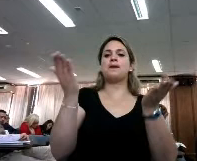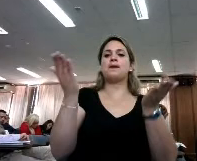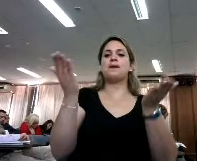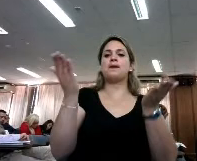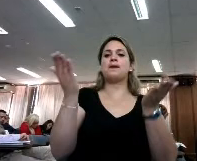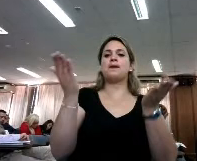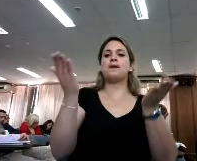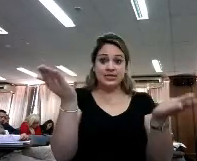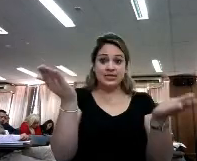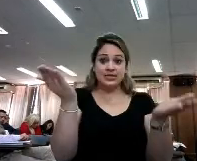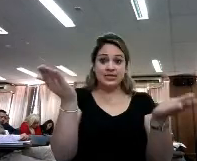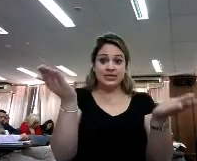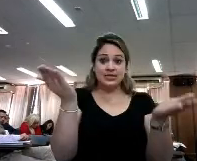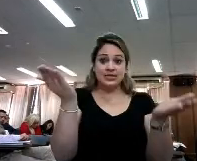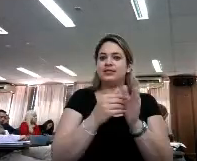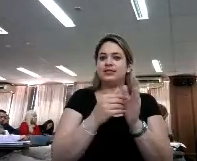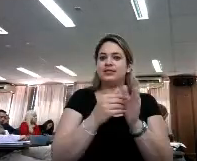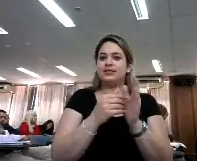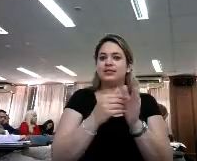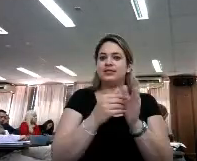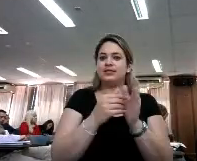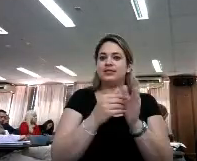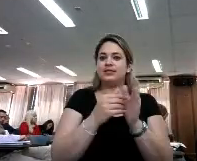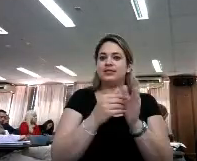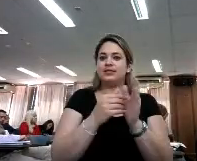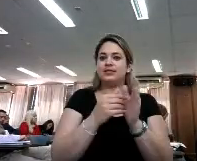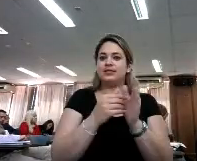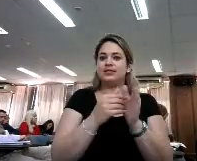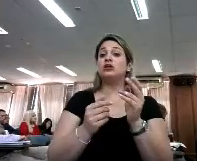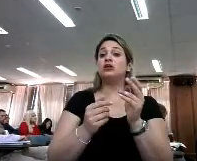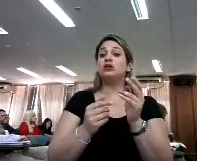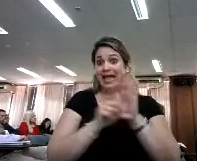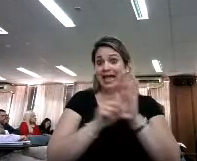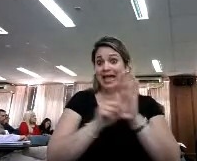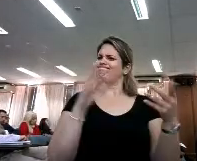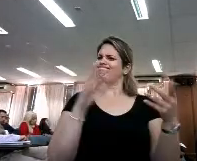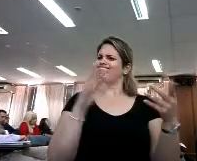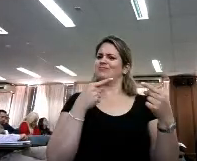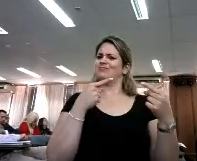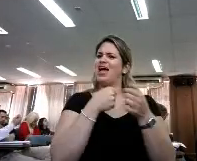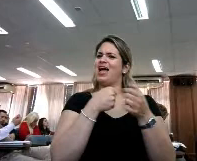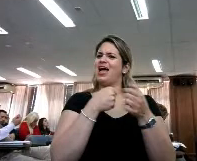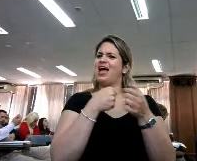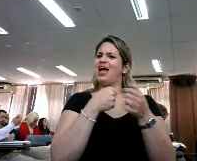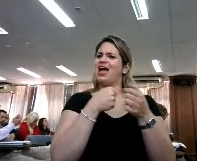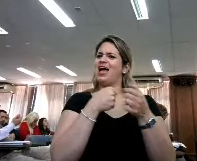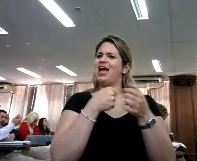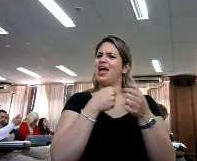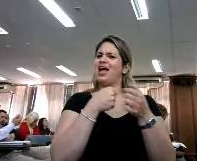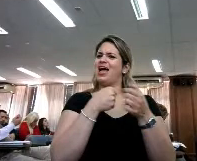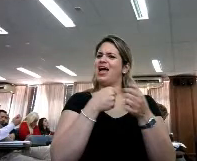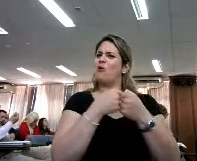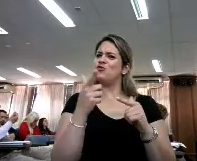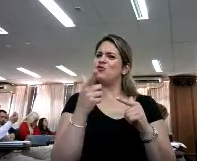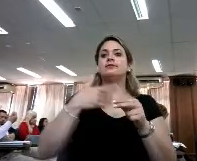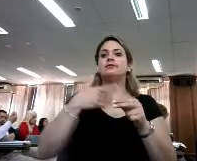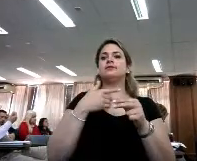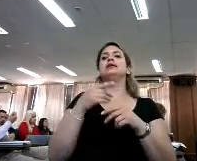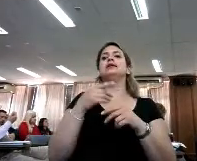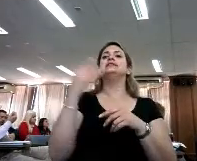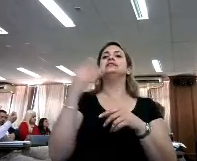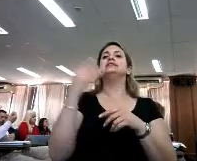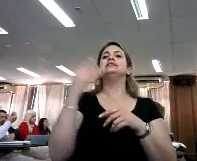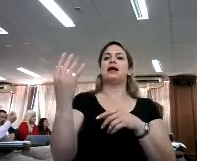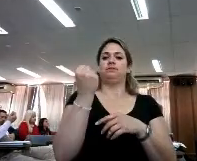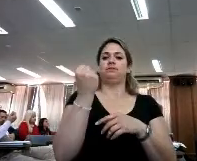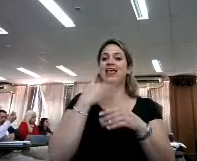sistemas jurídicos que difieren un poco, pero que buscan precisamente dar la posibilidad de